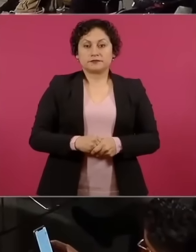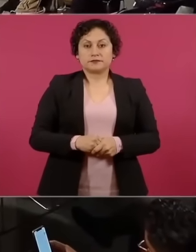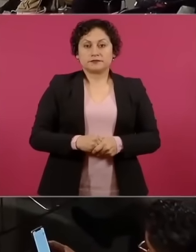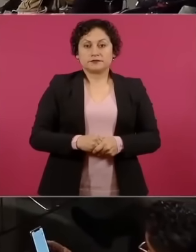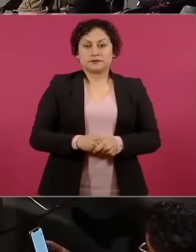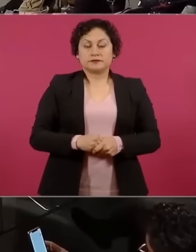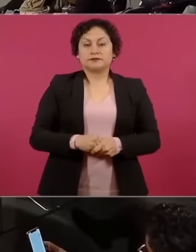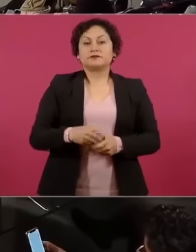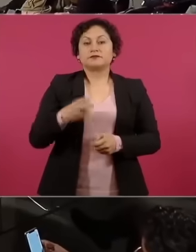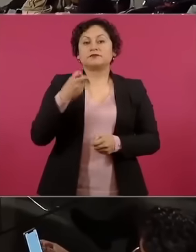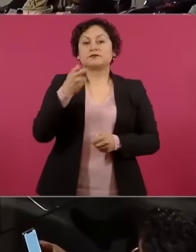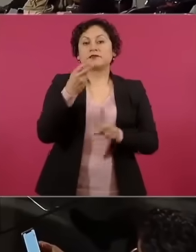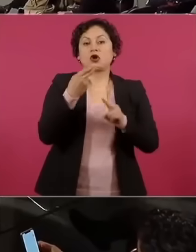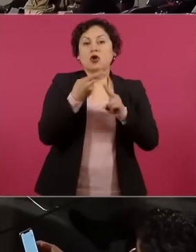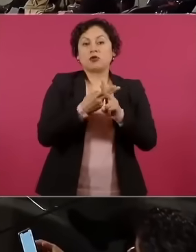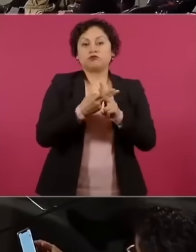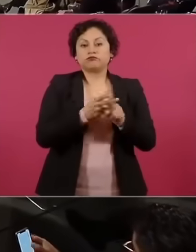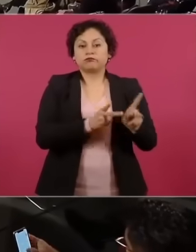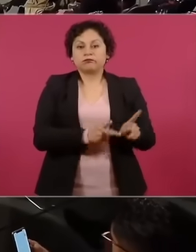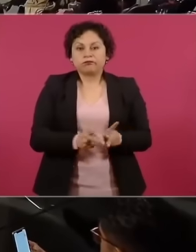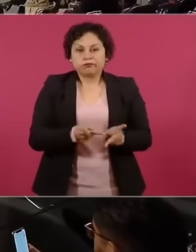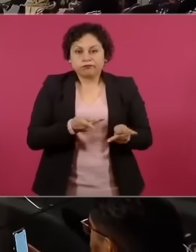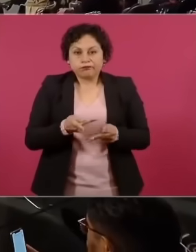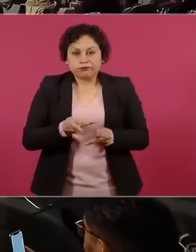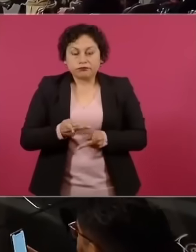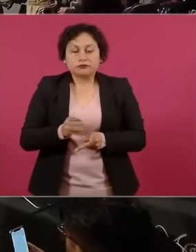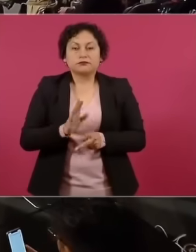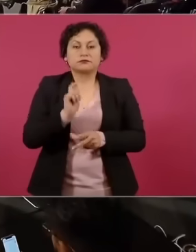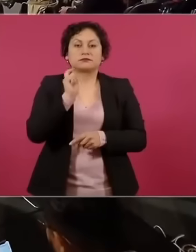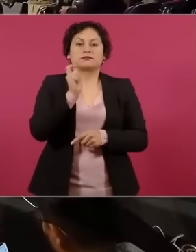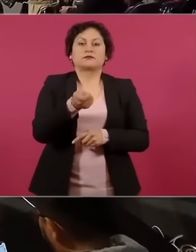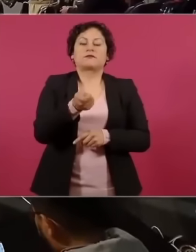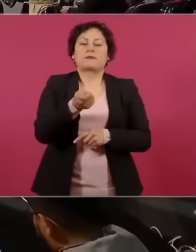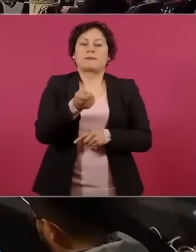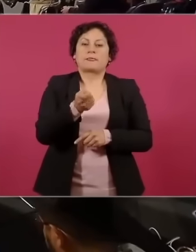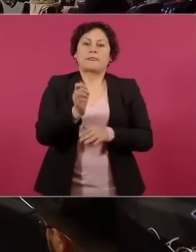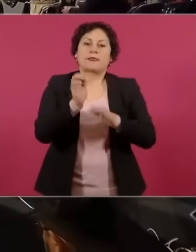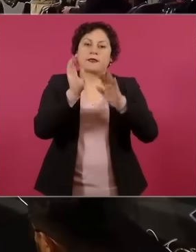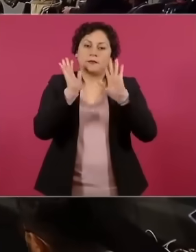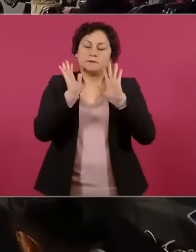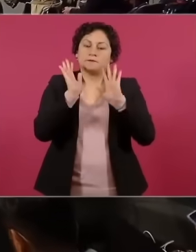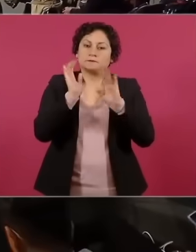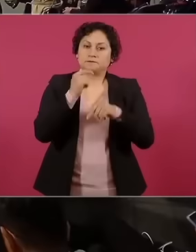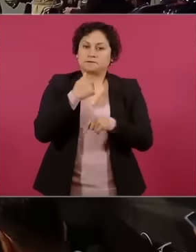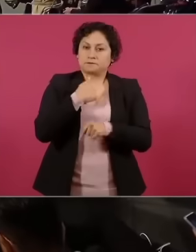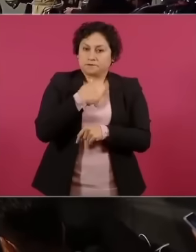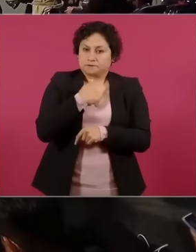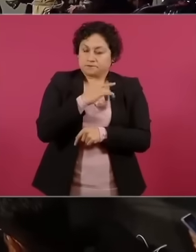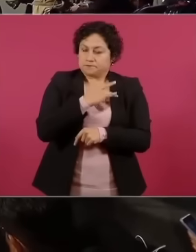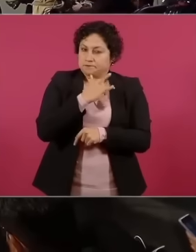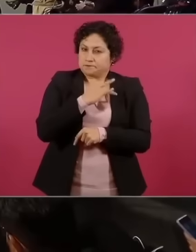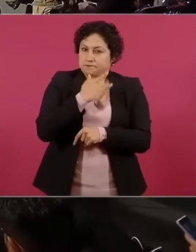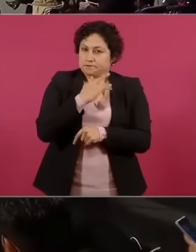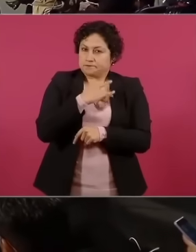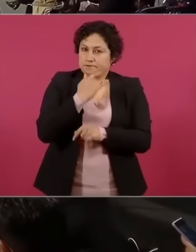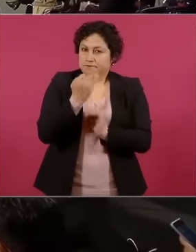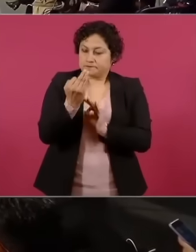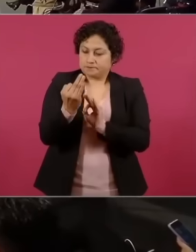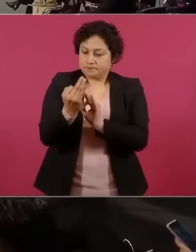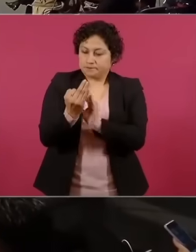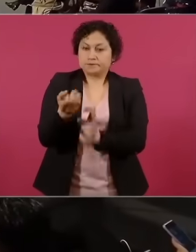Ese es homicidio doloso, pero es con, todavía con relación al mes. Yo espero terminar en septiembre